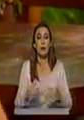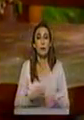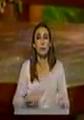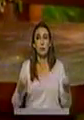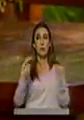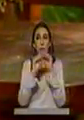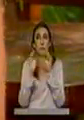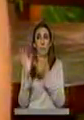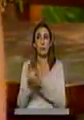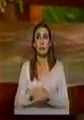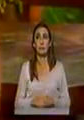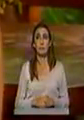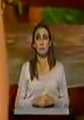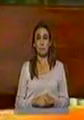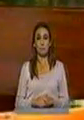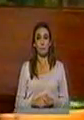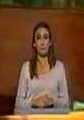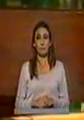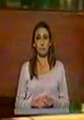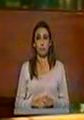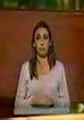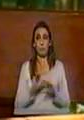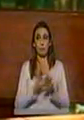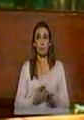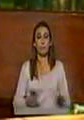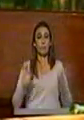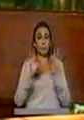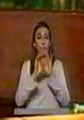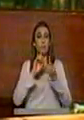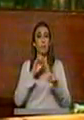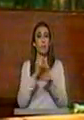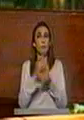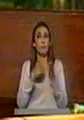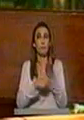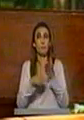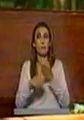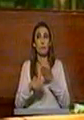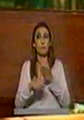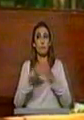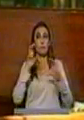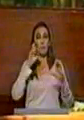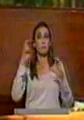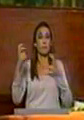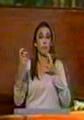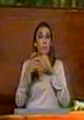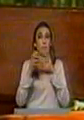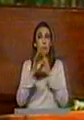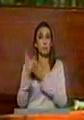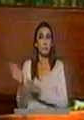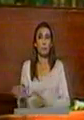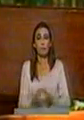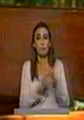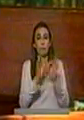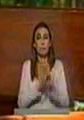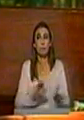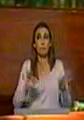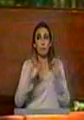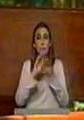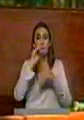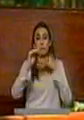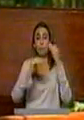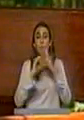sí es importante. Claro que sí, muy importante, y por eso también la señora ministra ha hecho también anuncios que son muy encomiables